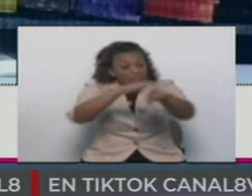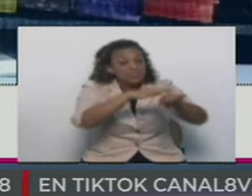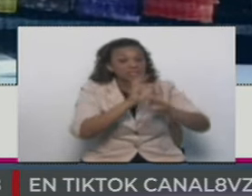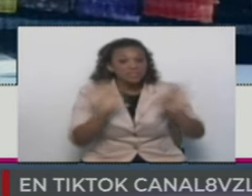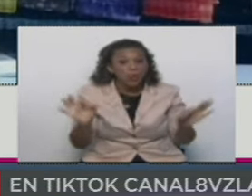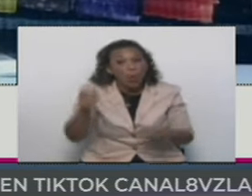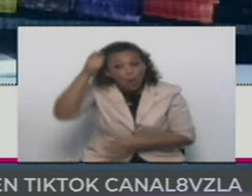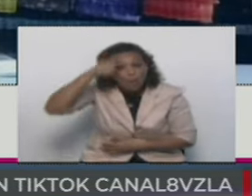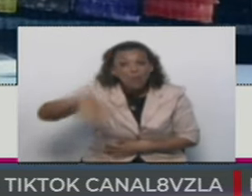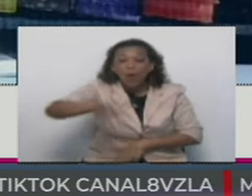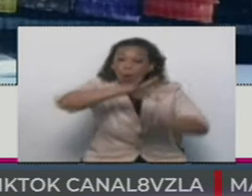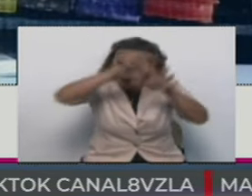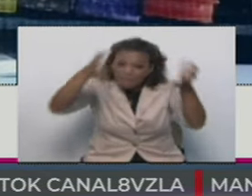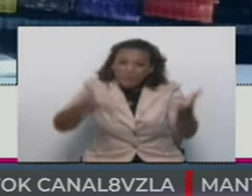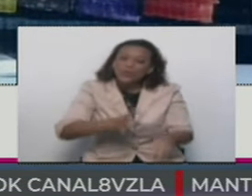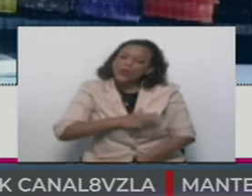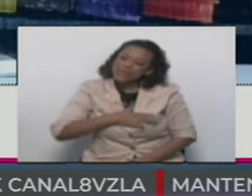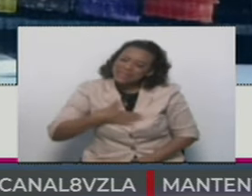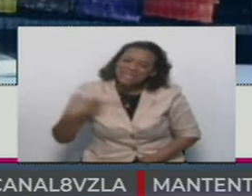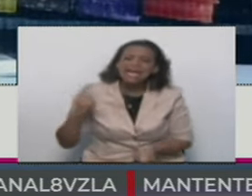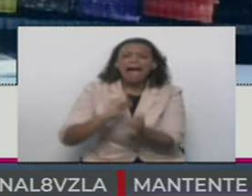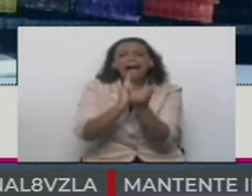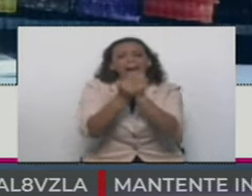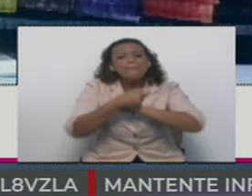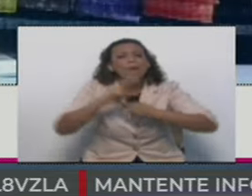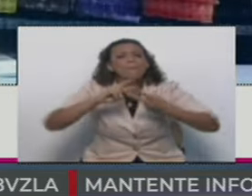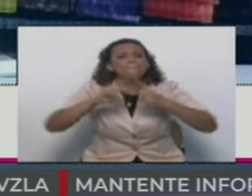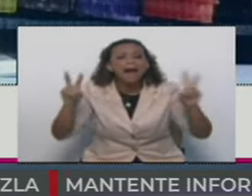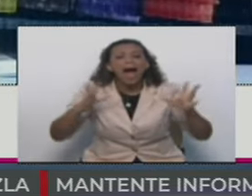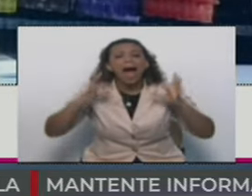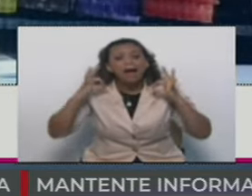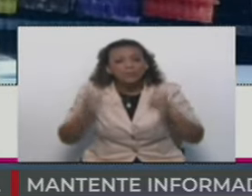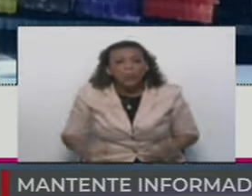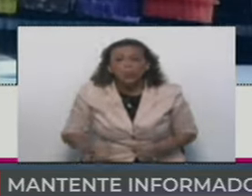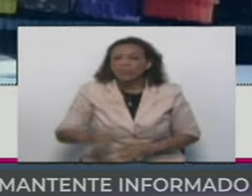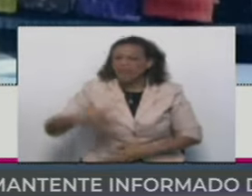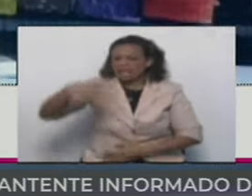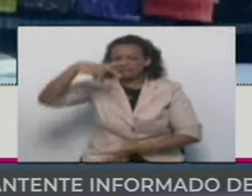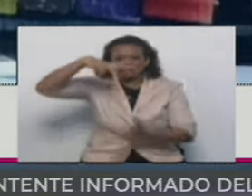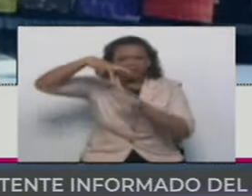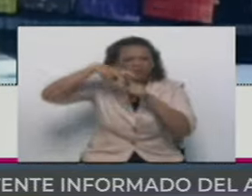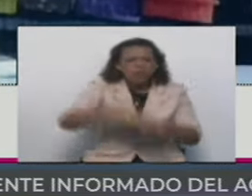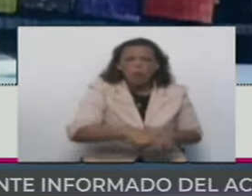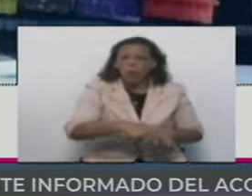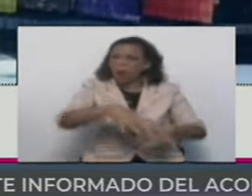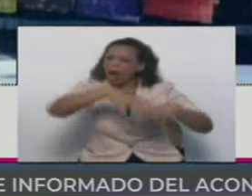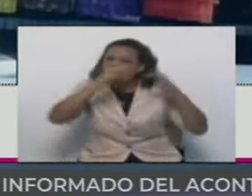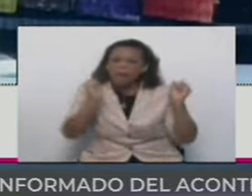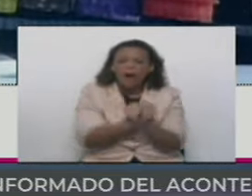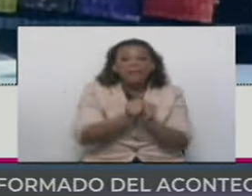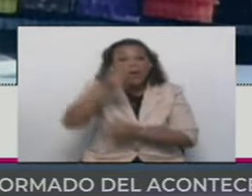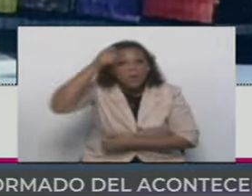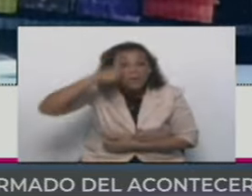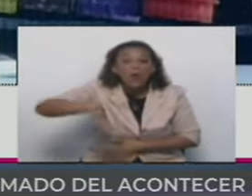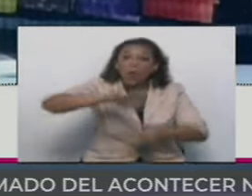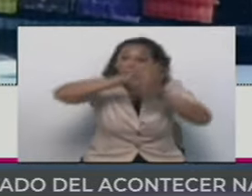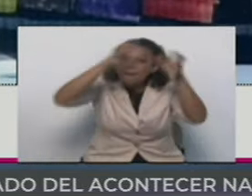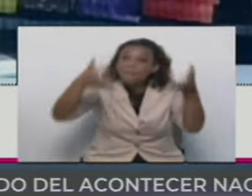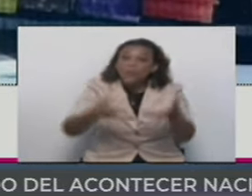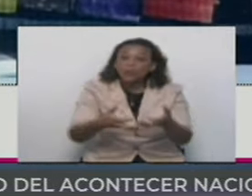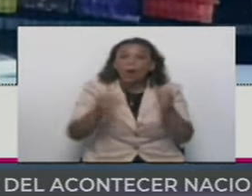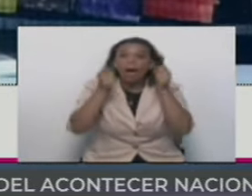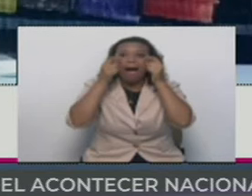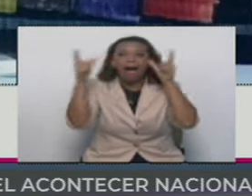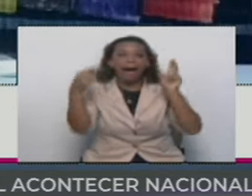los pueblos del mundo quieren cambios, quieren paz, no quieren imperialismos, no quieren guerra, y los pueblos del mundo ven con